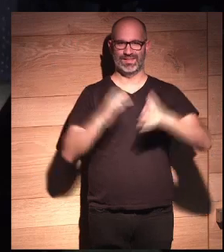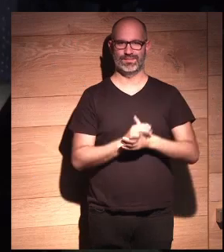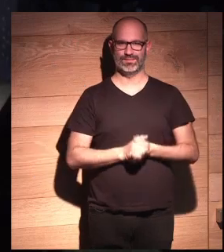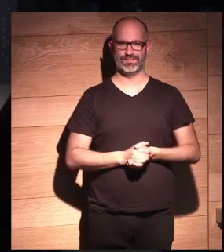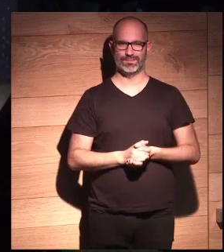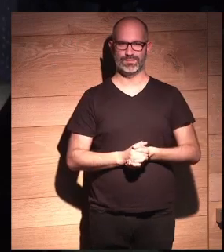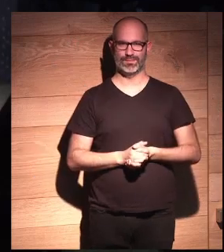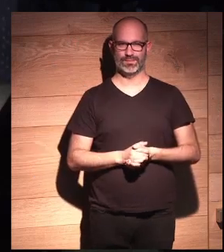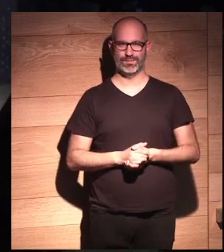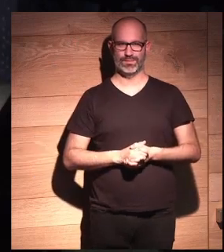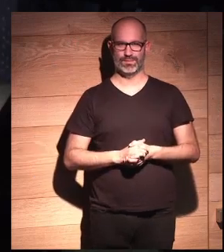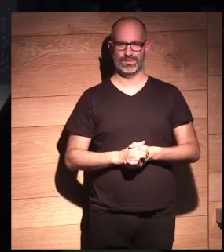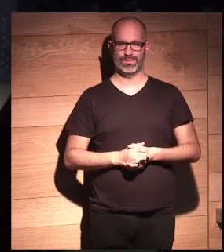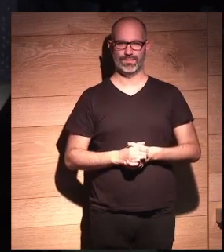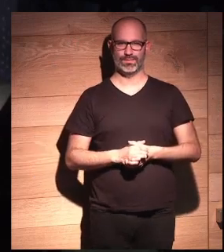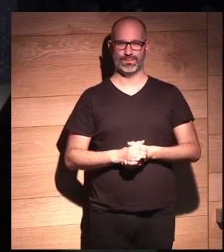Pues a ver, tú ya tienes.